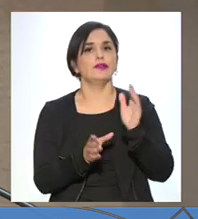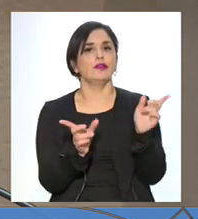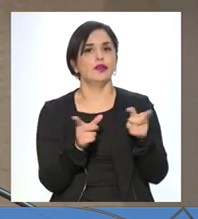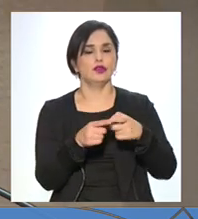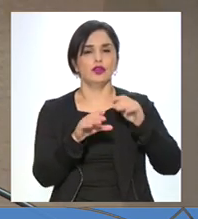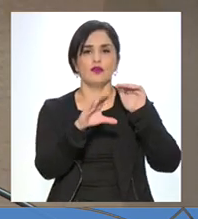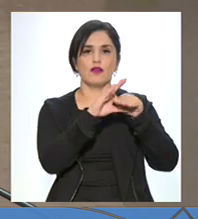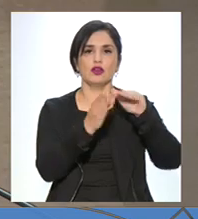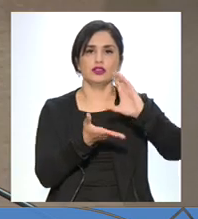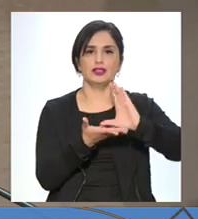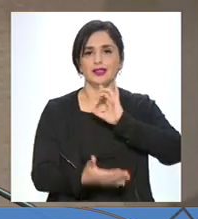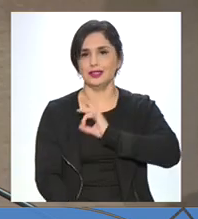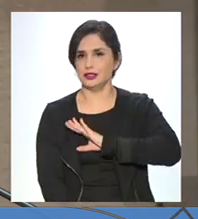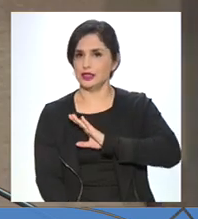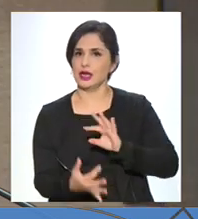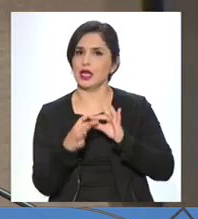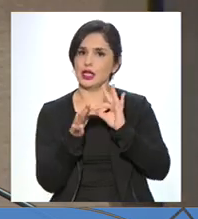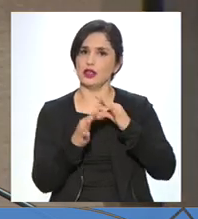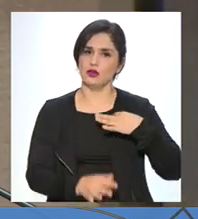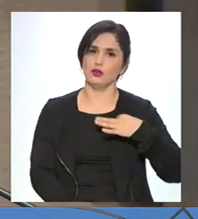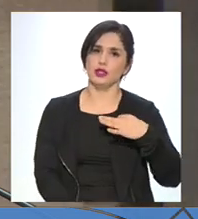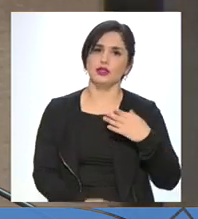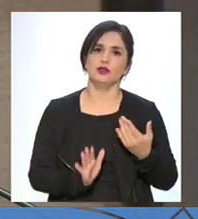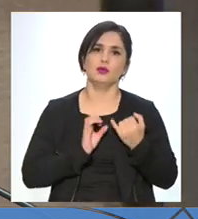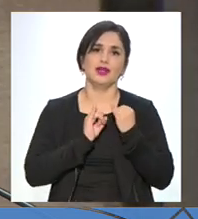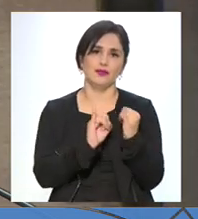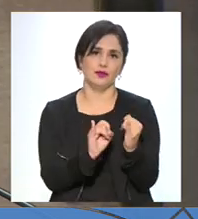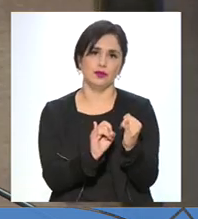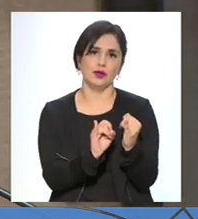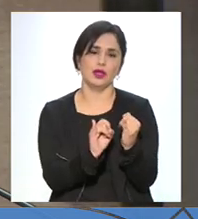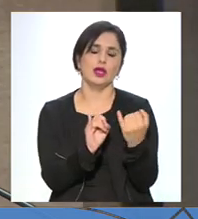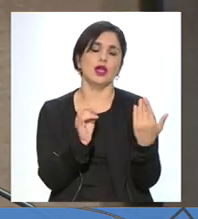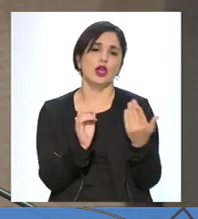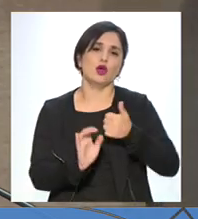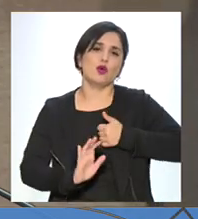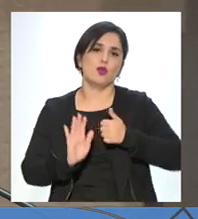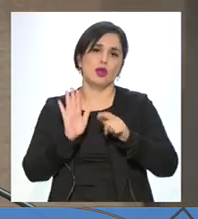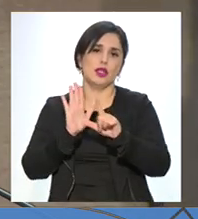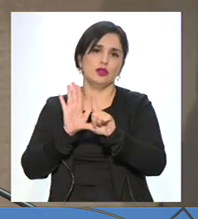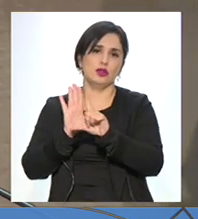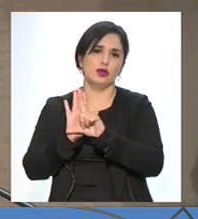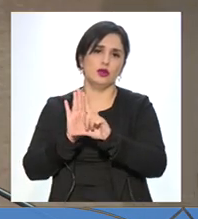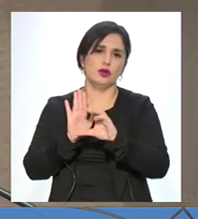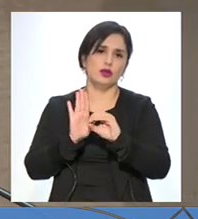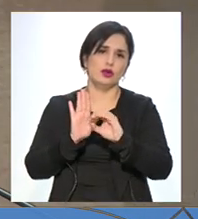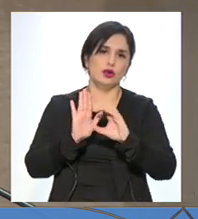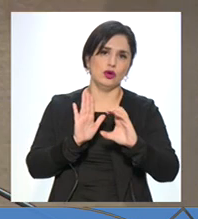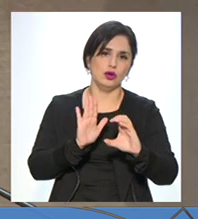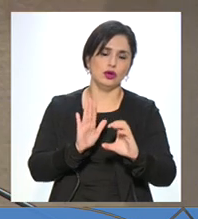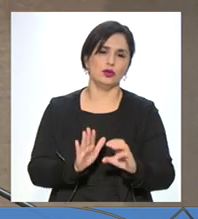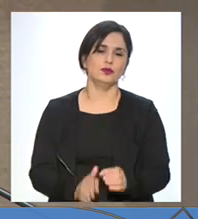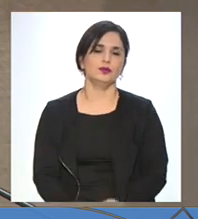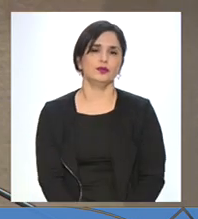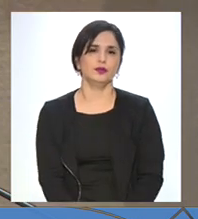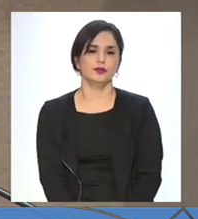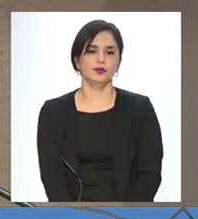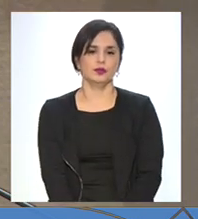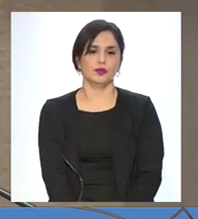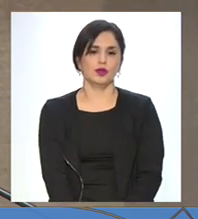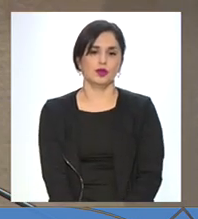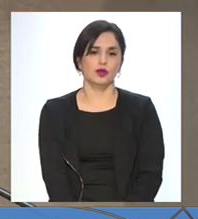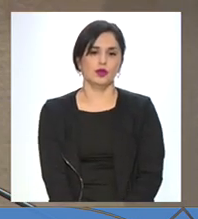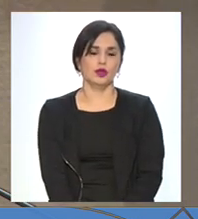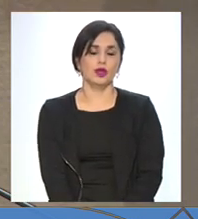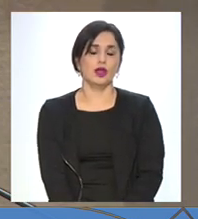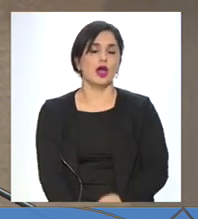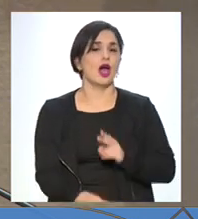Chile, agradezco la invitación para presentar el informe que, de acuerdo a la Ley Orgánica Constitucional del Banco Central, como citaba el señor secretario, debemos